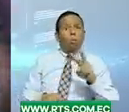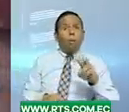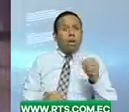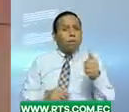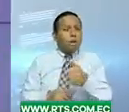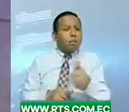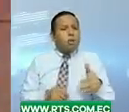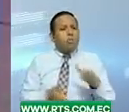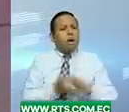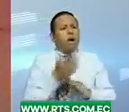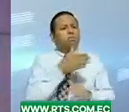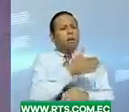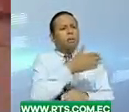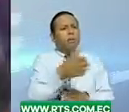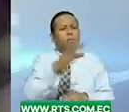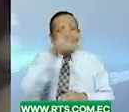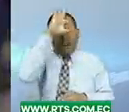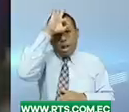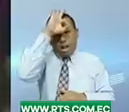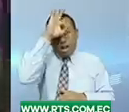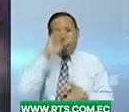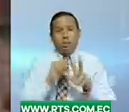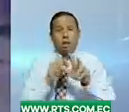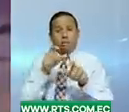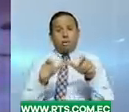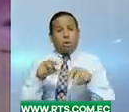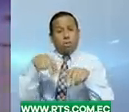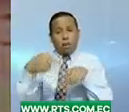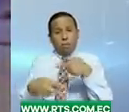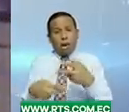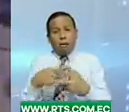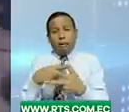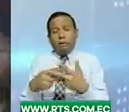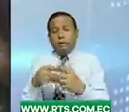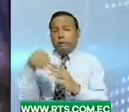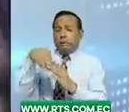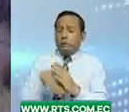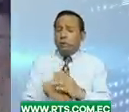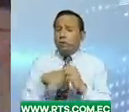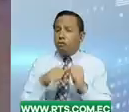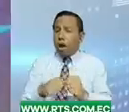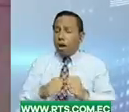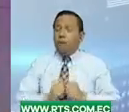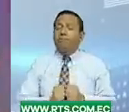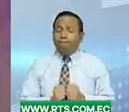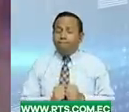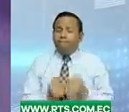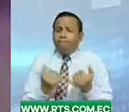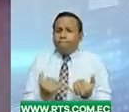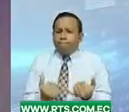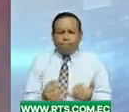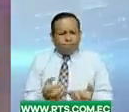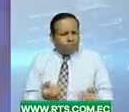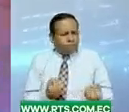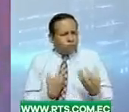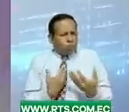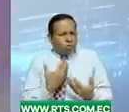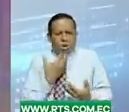estado crítico. Por el momento no hay información sobre sospechosos o cuál fue el motivo que generó el